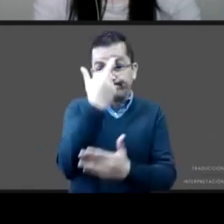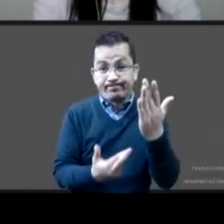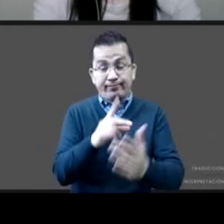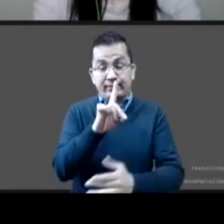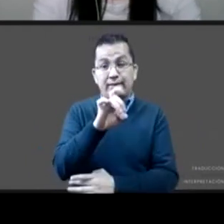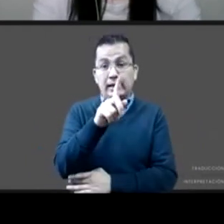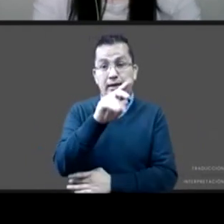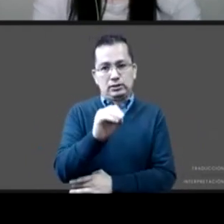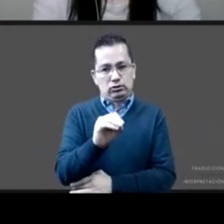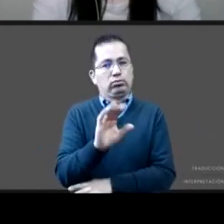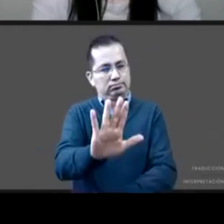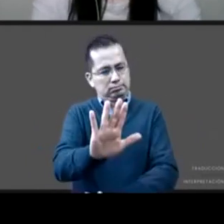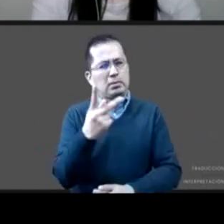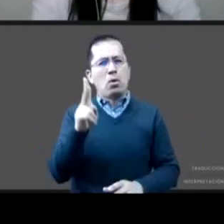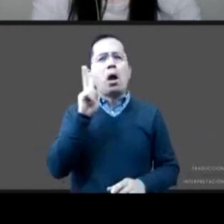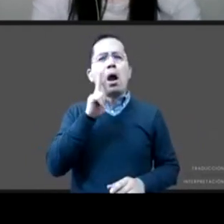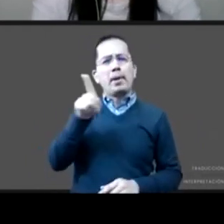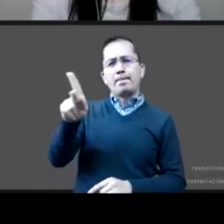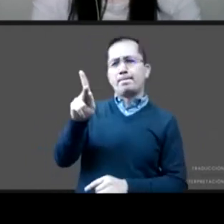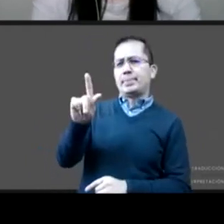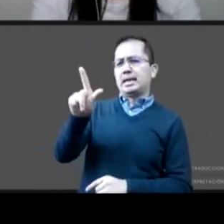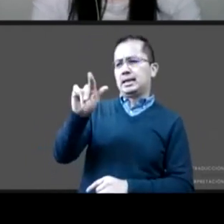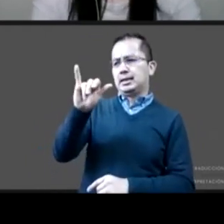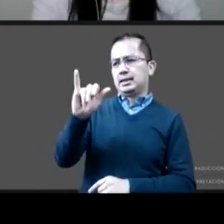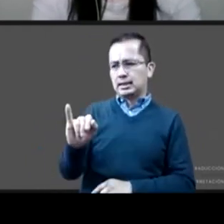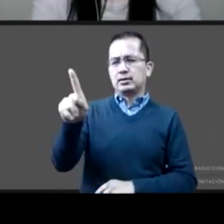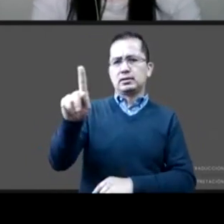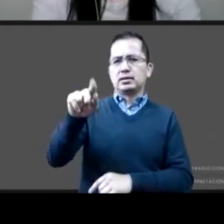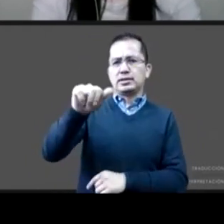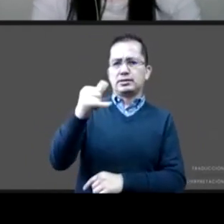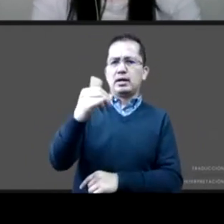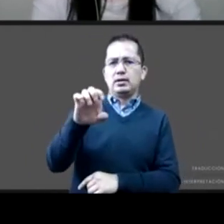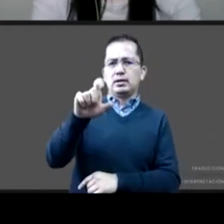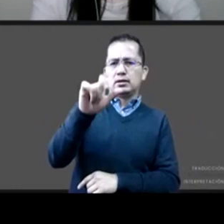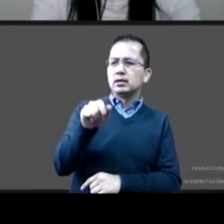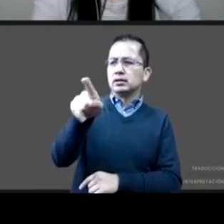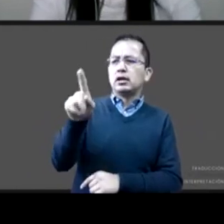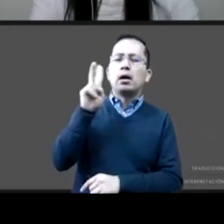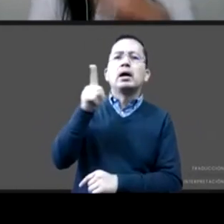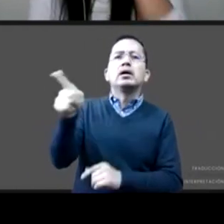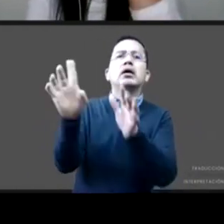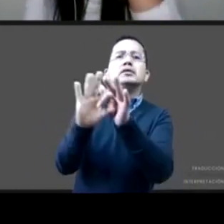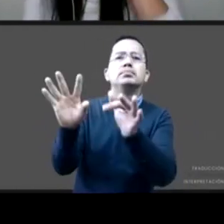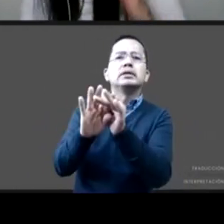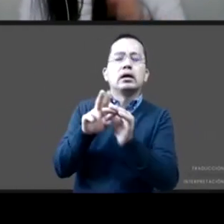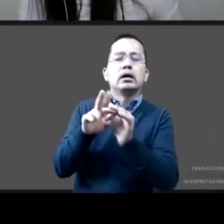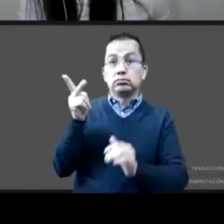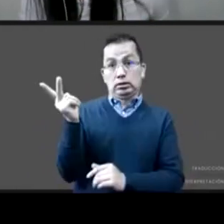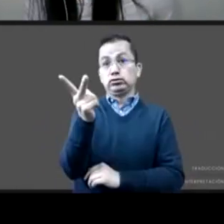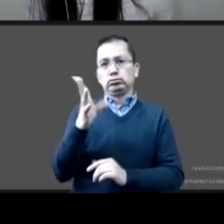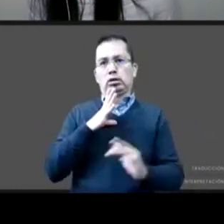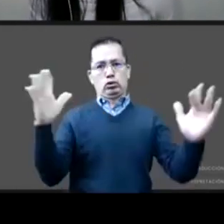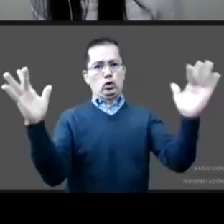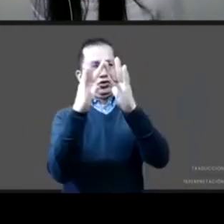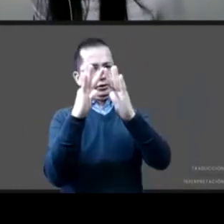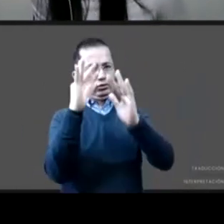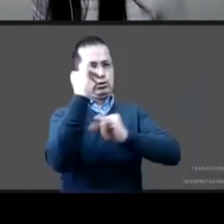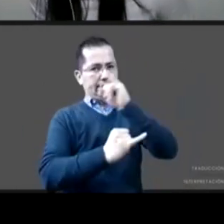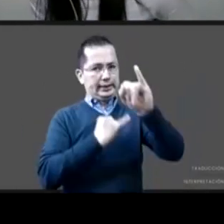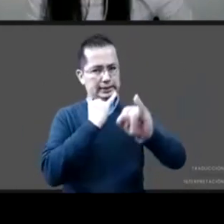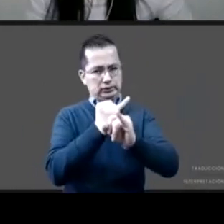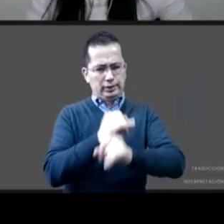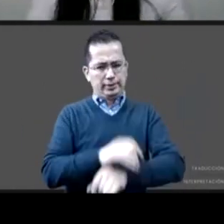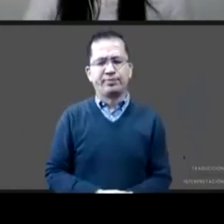también Pili y Nayeli, que están en el estándar internacional con algunas ideas. Nos preguntan también